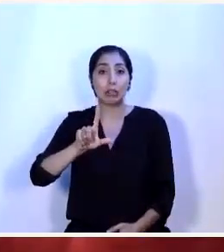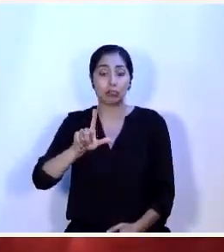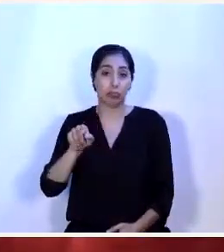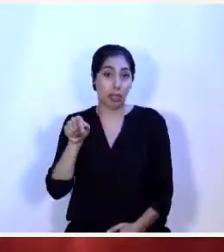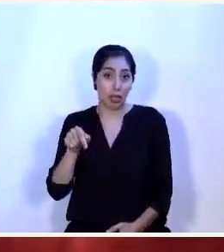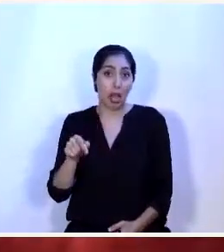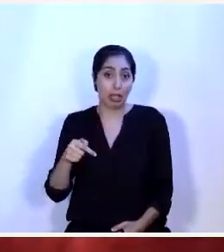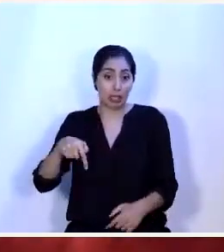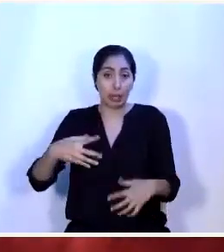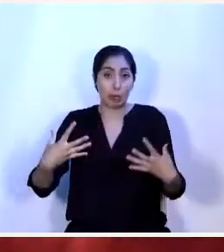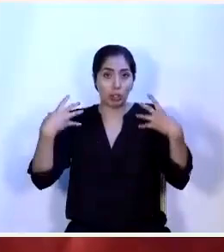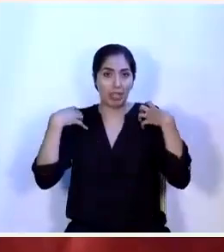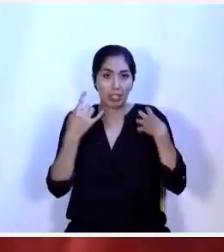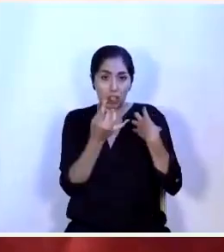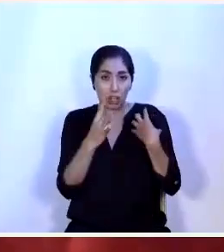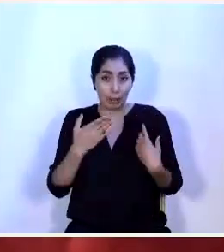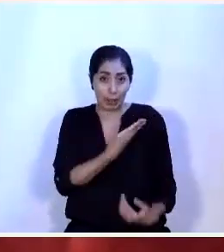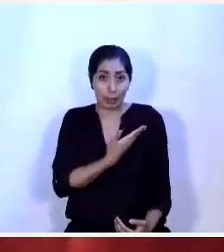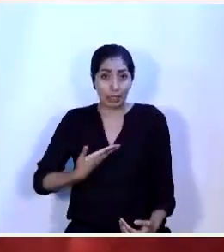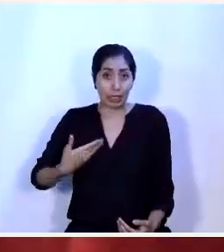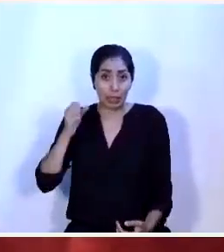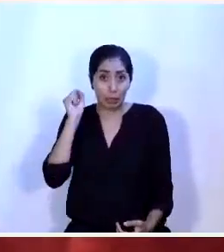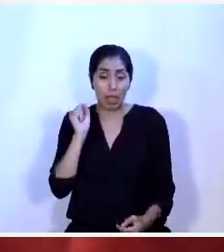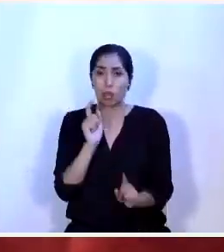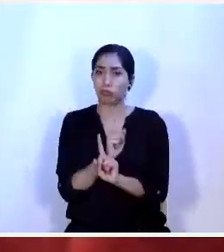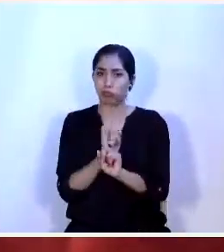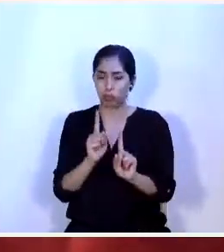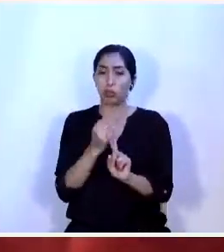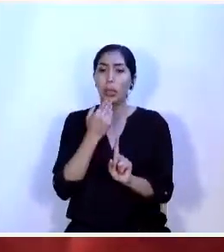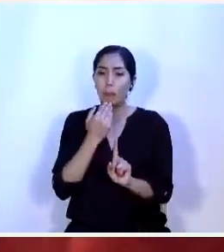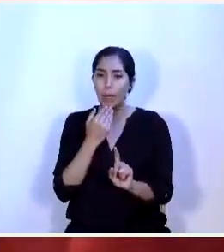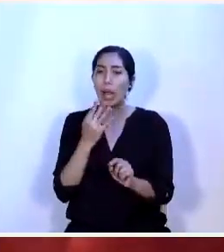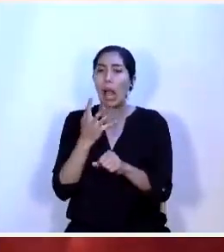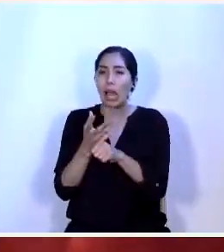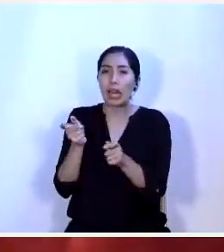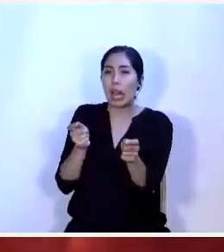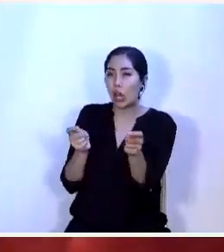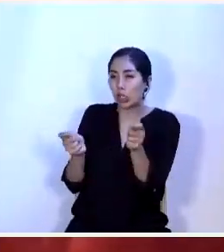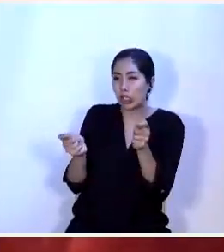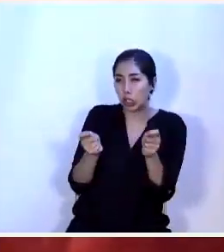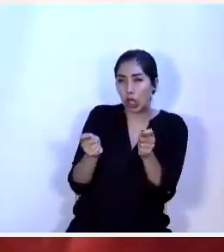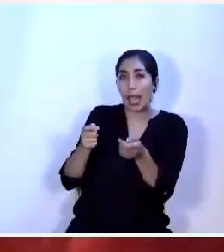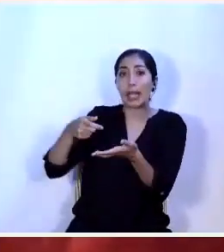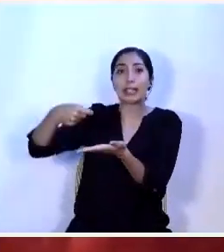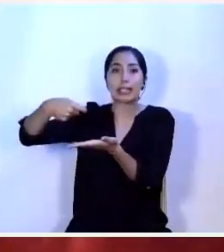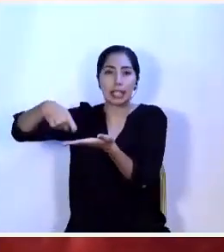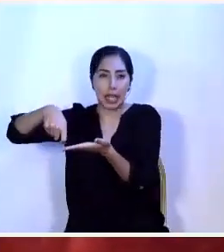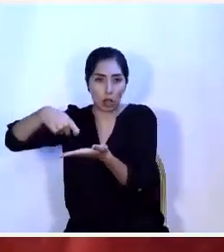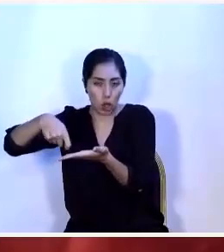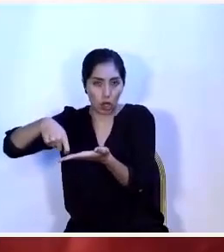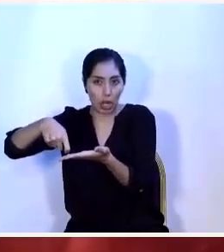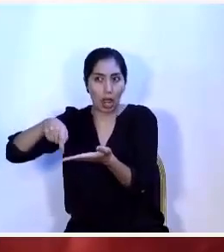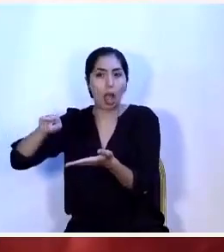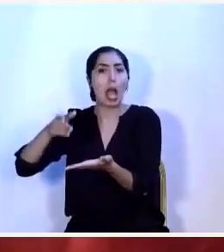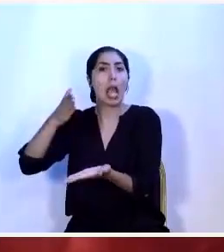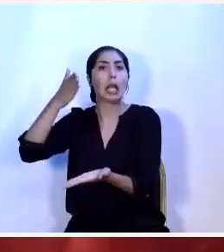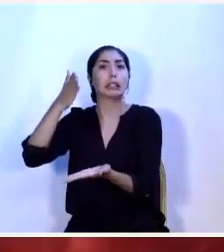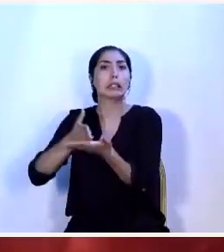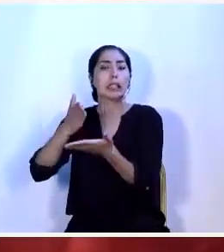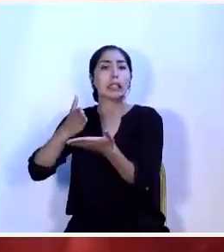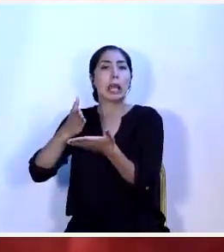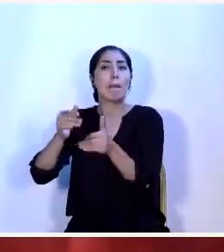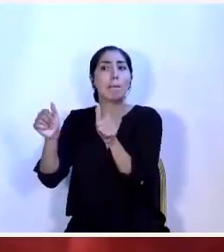también se da en medio de negociaciones partisanas con senadores en donde se exige militancia o